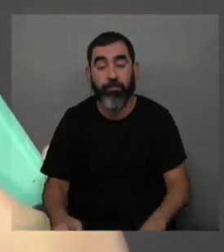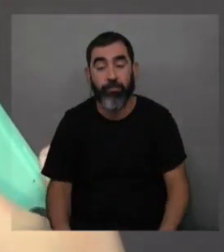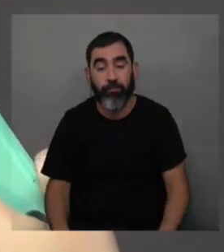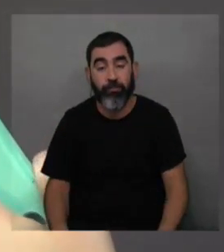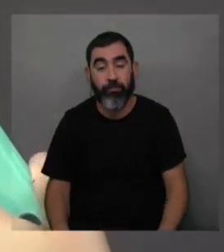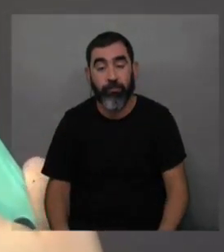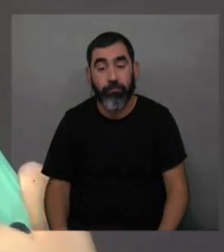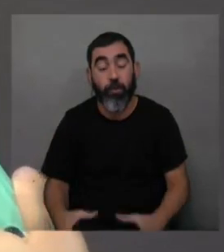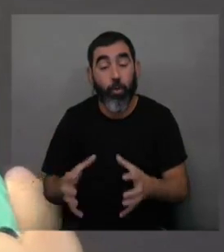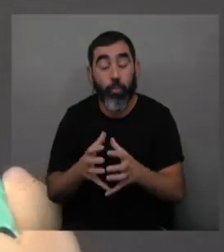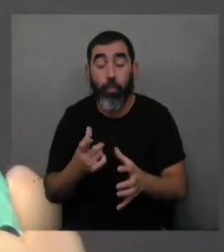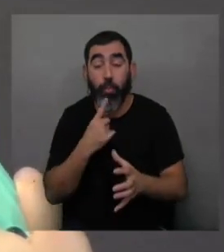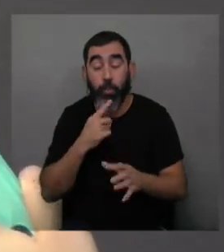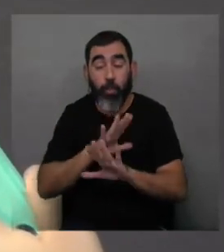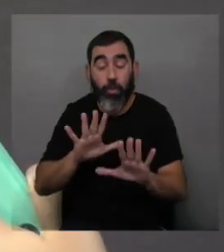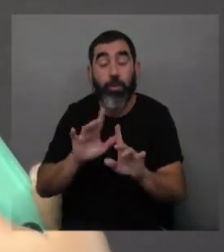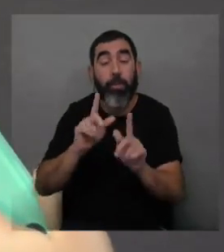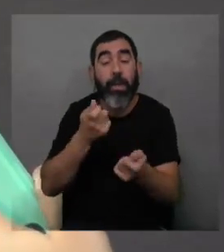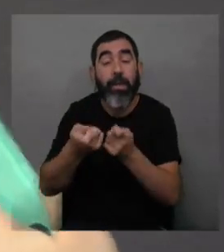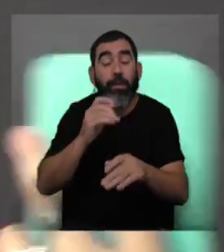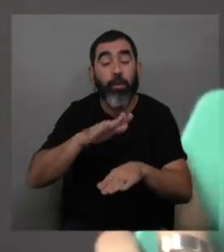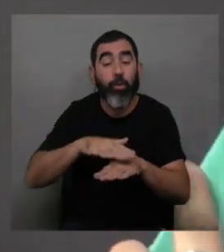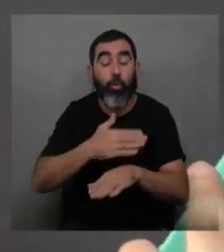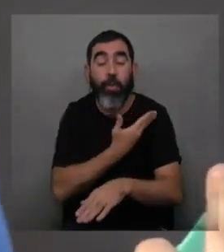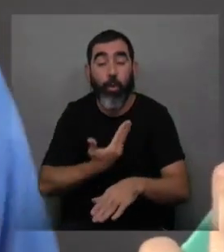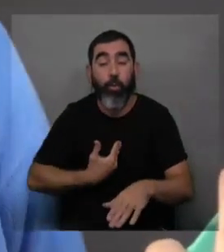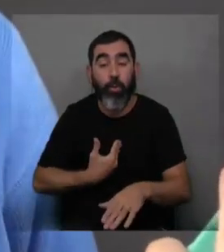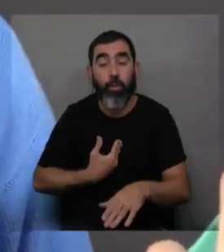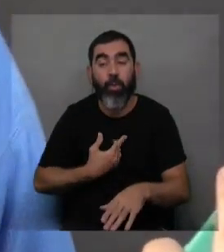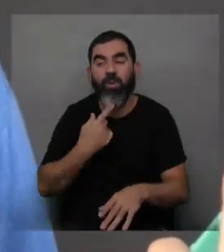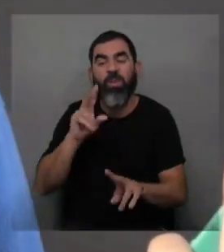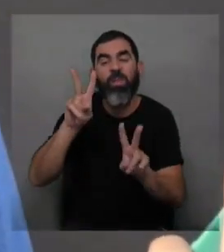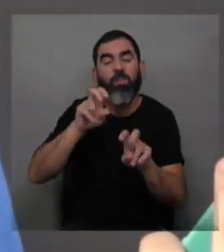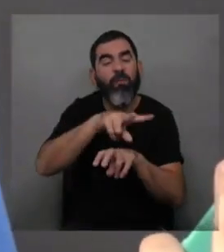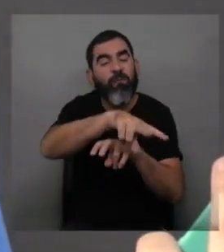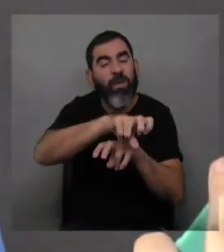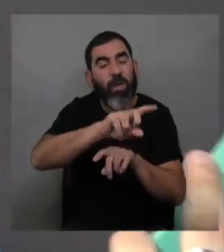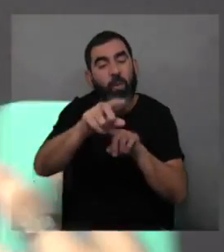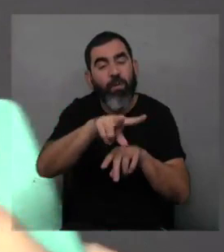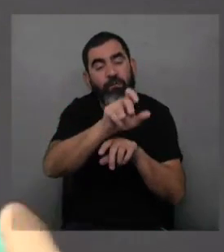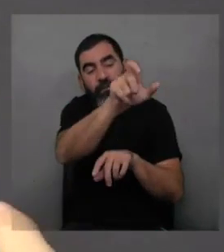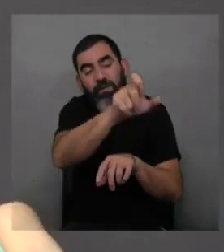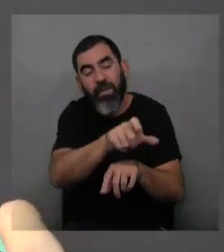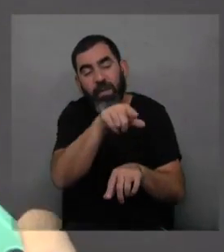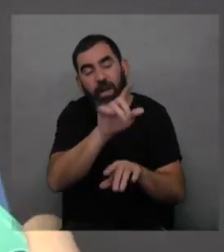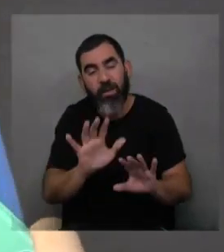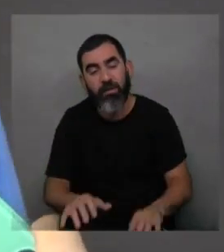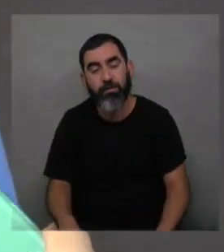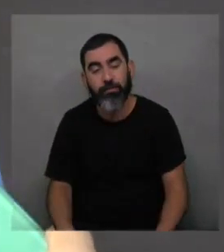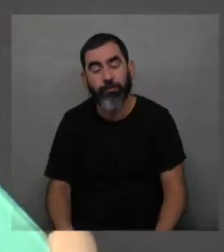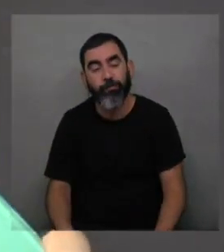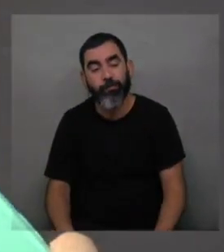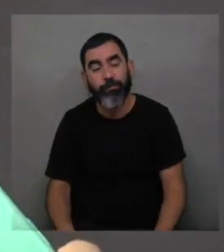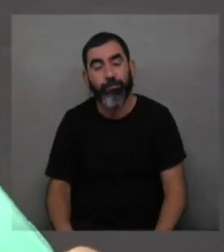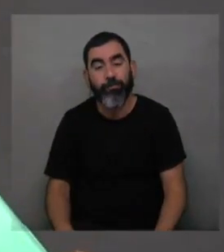que comprometa a todo un partido y a una gestión de gobierno. ¿Cómo se interpreta esos comentarios sobre la fiscalía y alguna fiscal en particular?